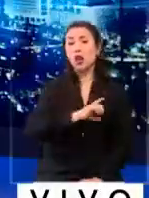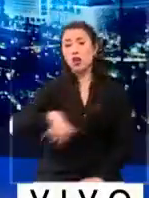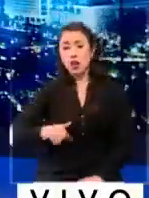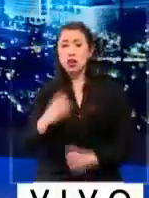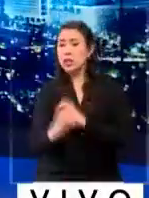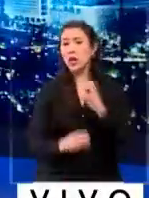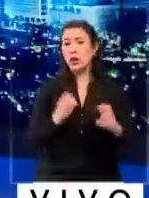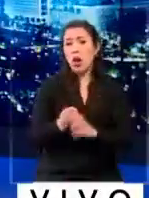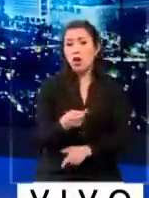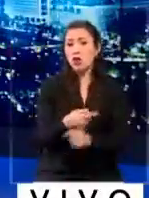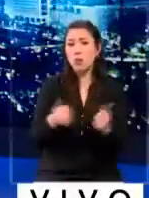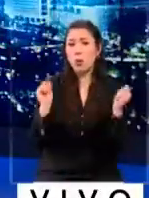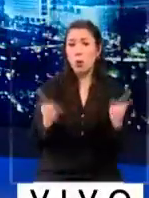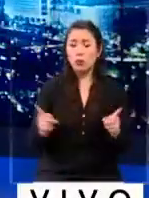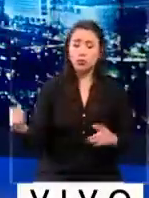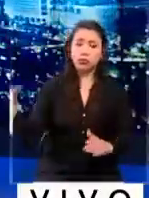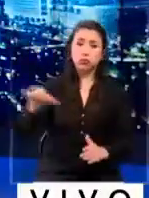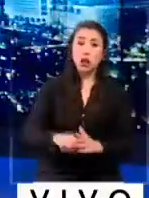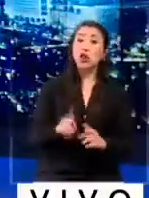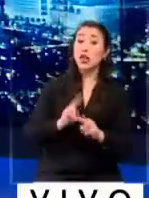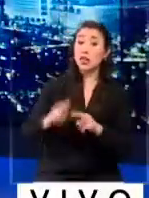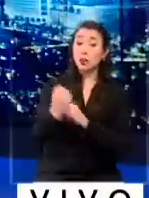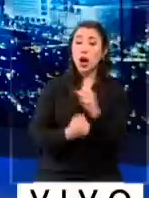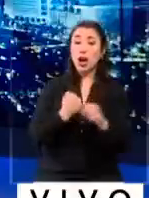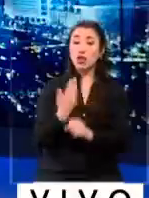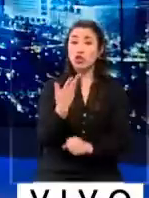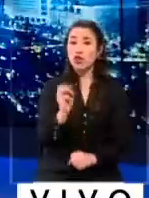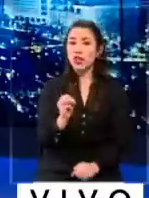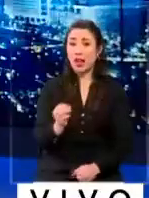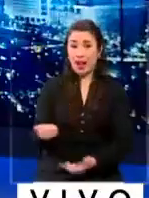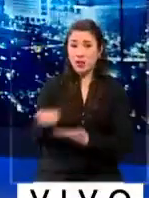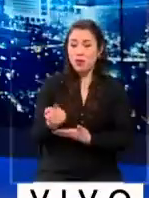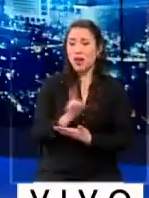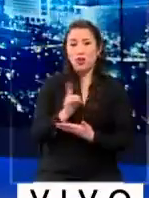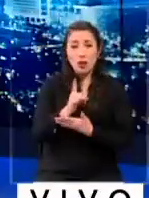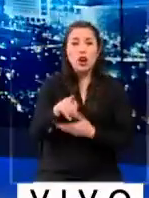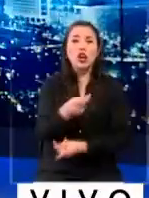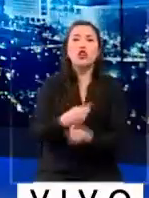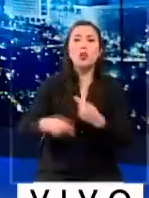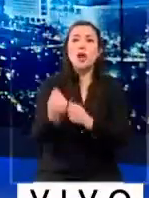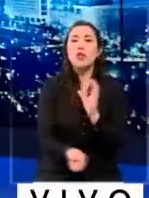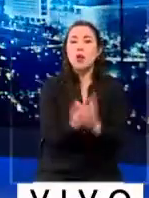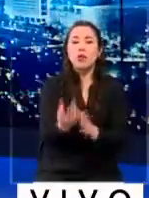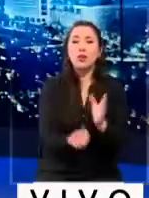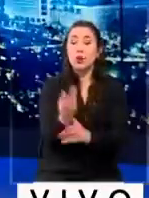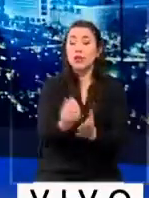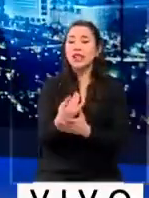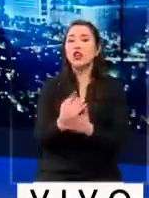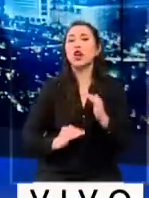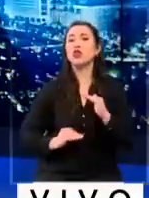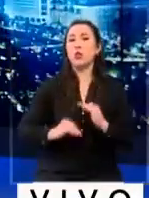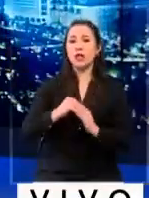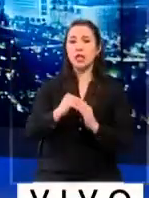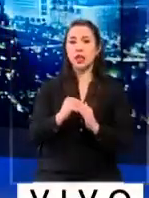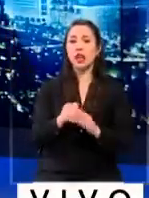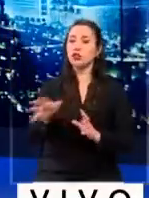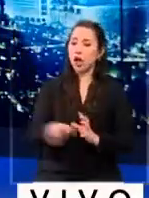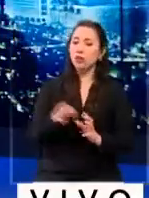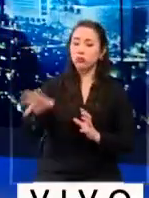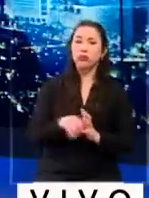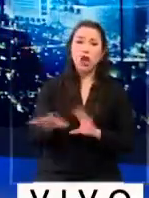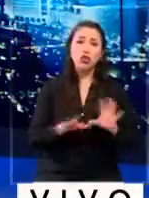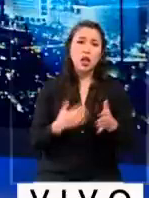económicos es que lo que hacíamos en los 90 ya no sirve en una economía basada en la innovación ya no basta con extraer recursos